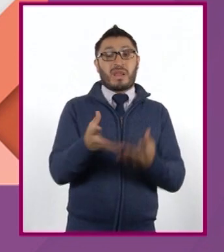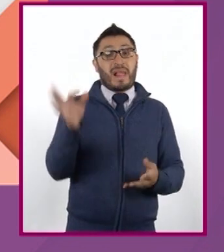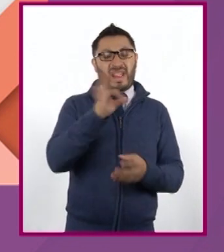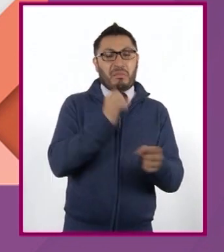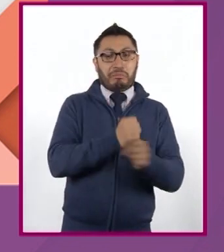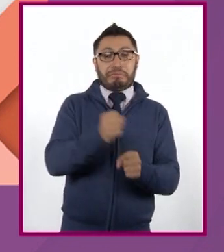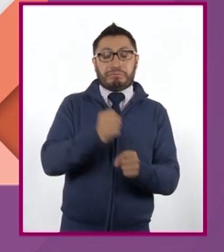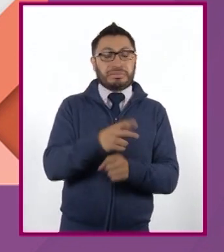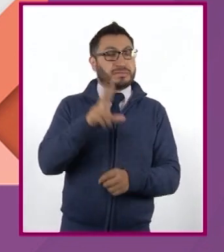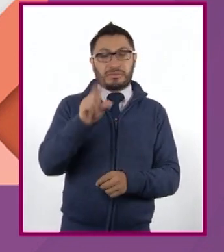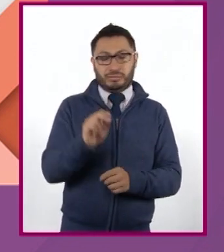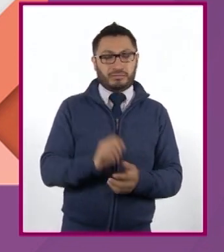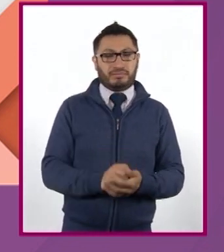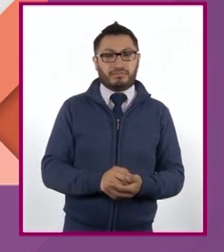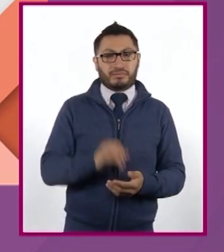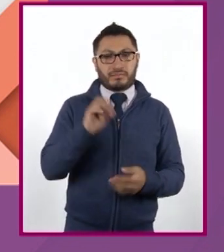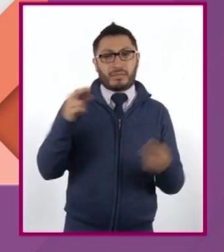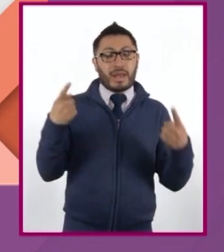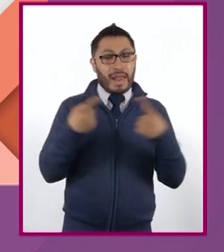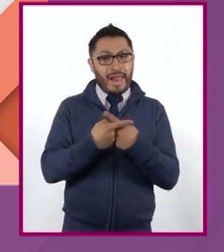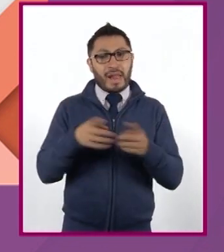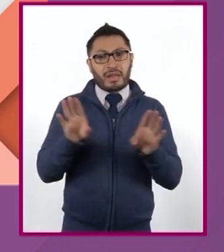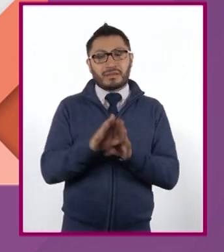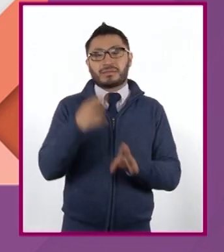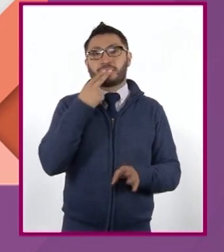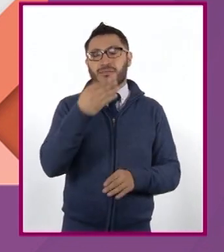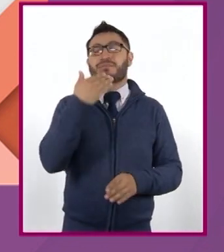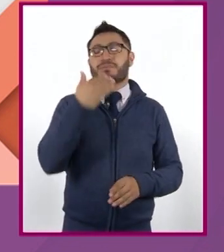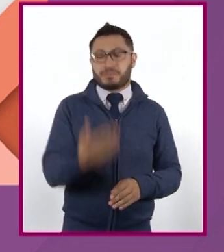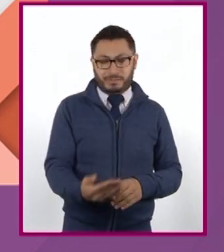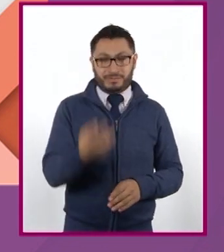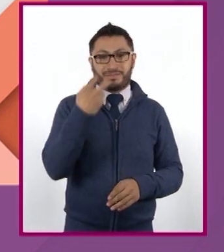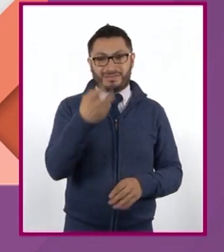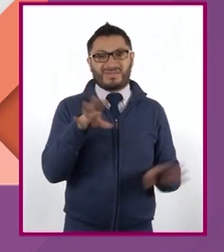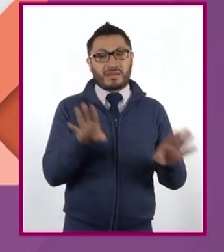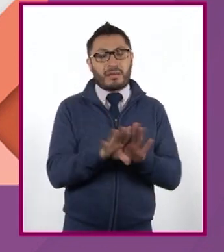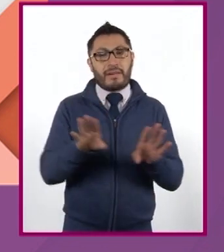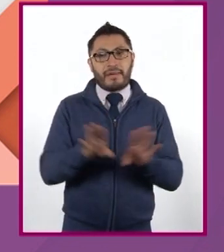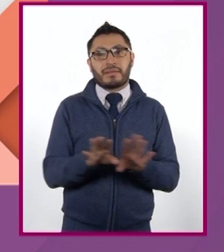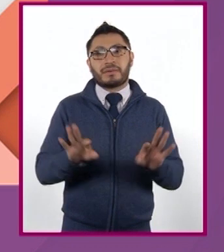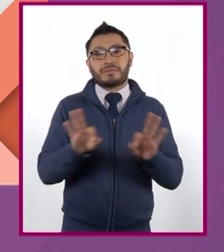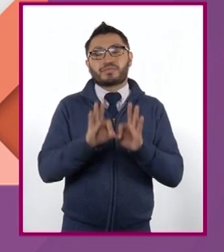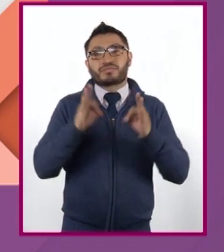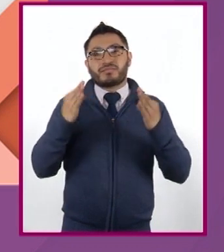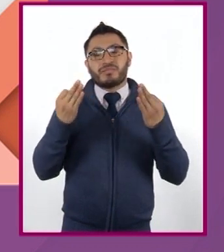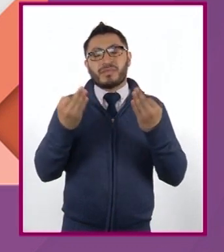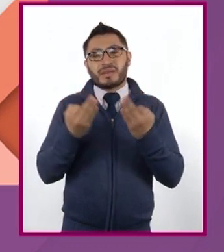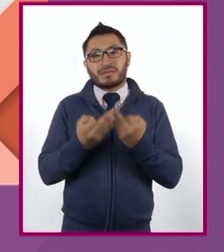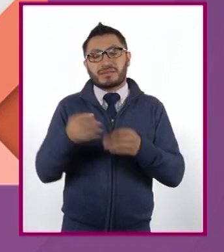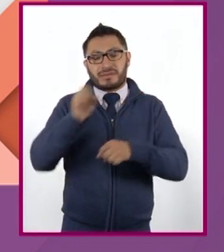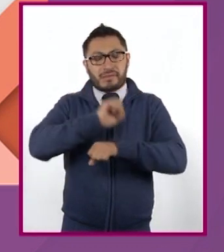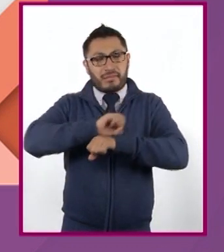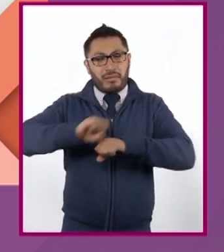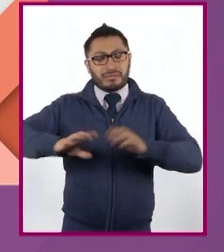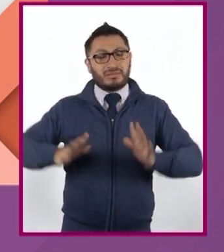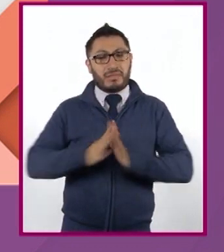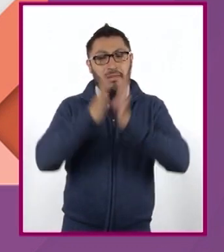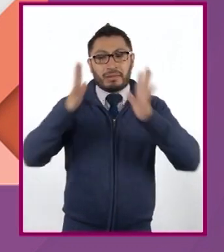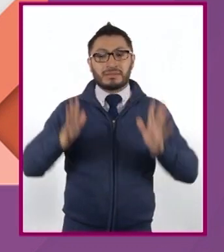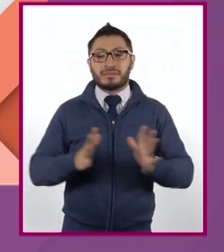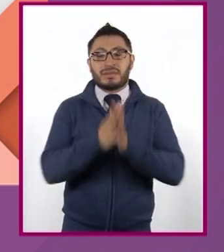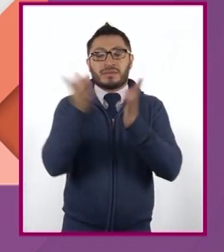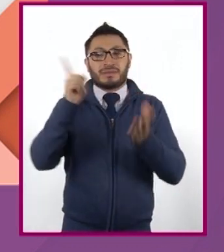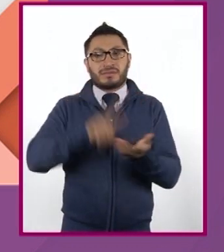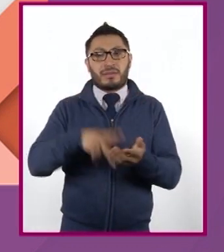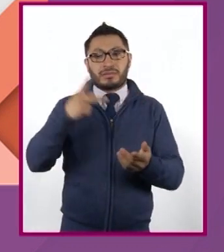agresivo. La ironía, bien empleada, es un instrumento que hace más ligera la participación en